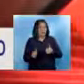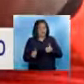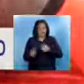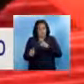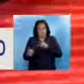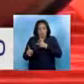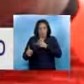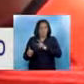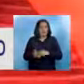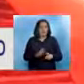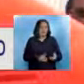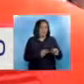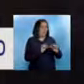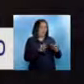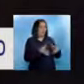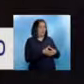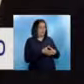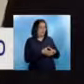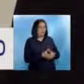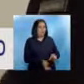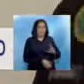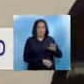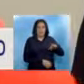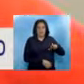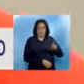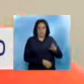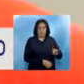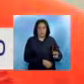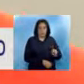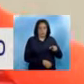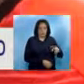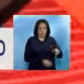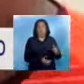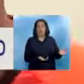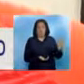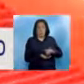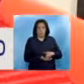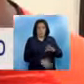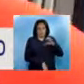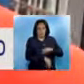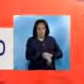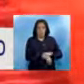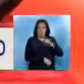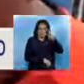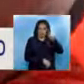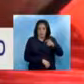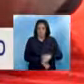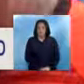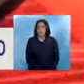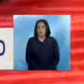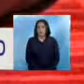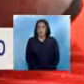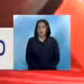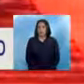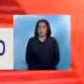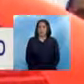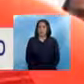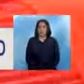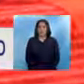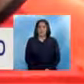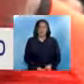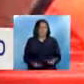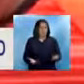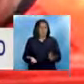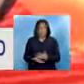banda criminal Los Rápidos y Furiosos. Este lunes fue recapturado por la policía. ¿Cuánto fue el pozo? No